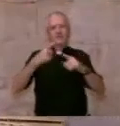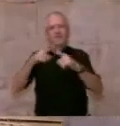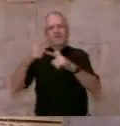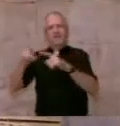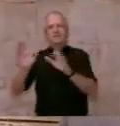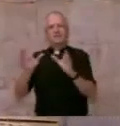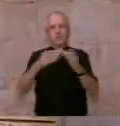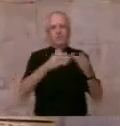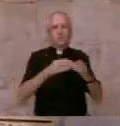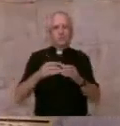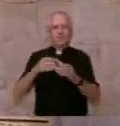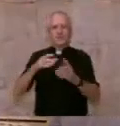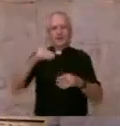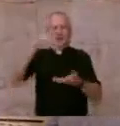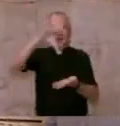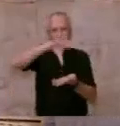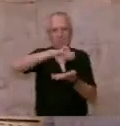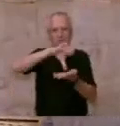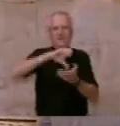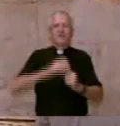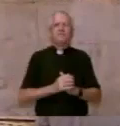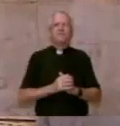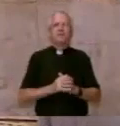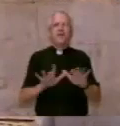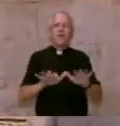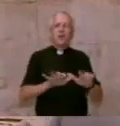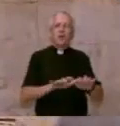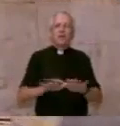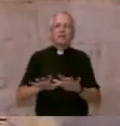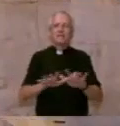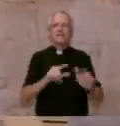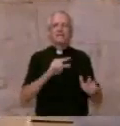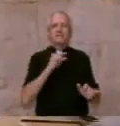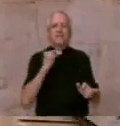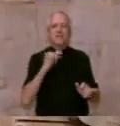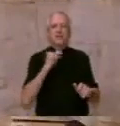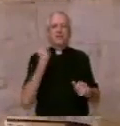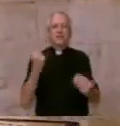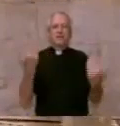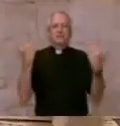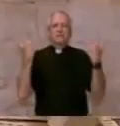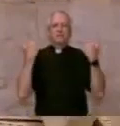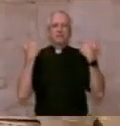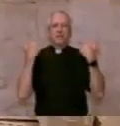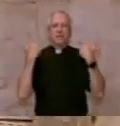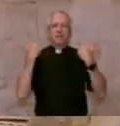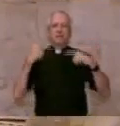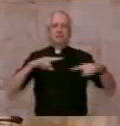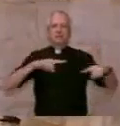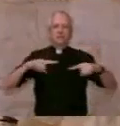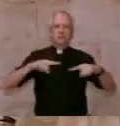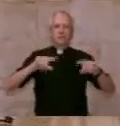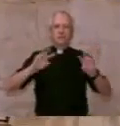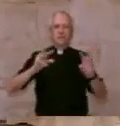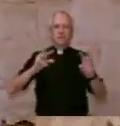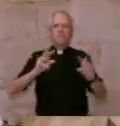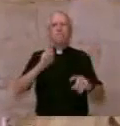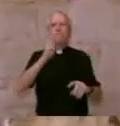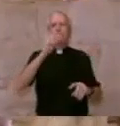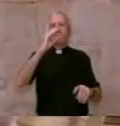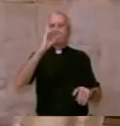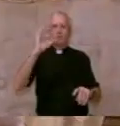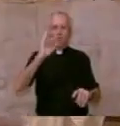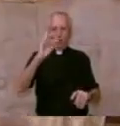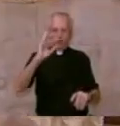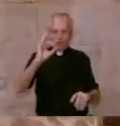del Orfeo Tortosí de Tortosa. El organista es el sacerdote diocesano y responsable de medios de comunicación, Víctor Cardona. A su